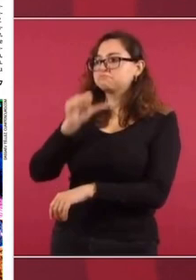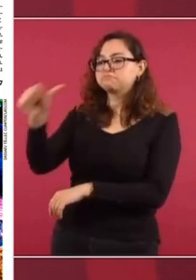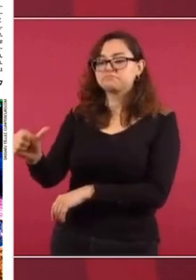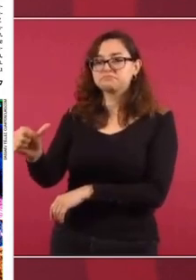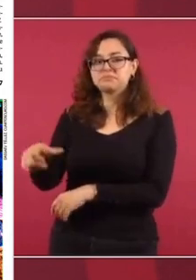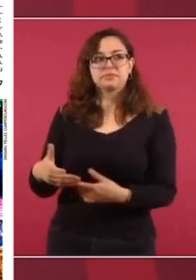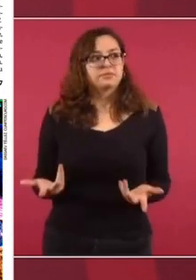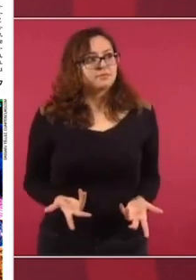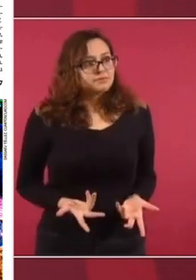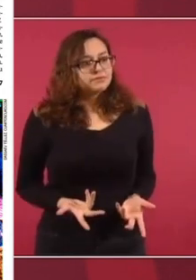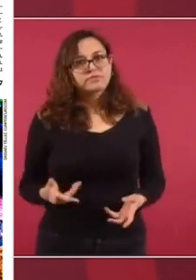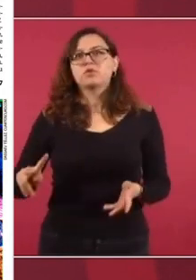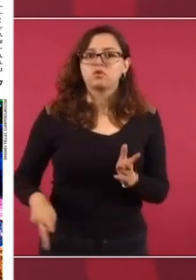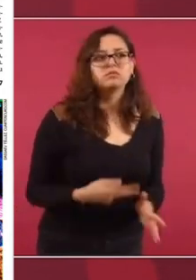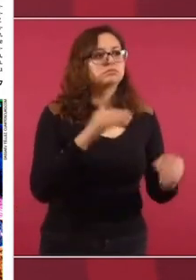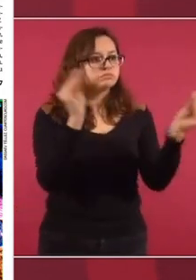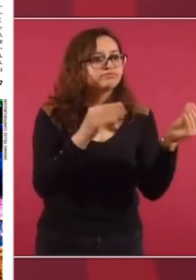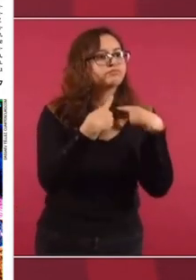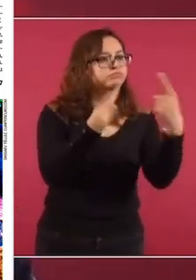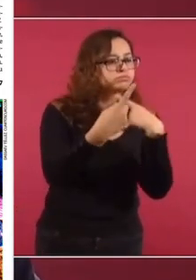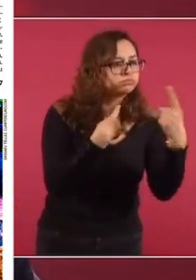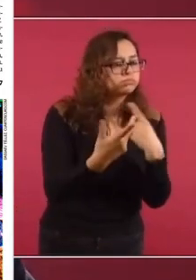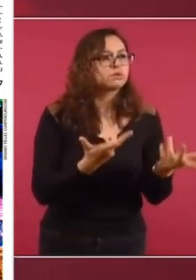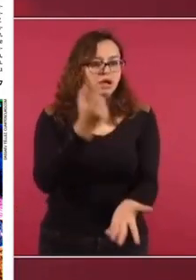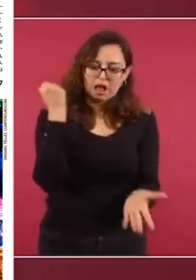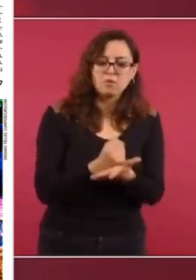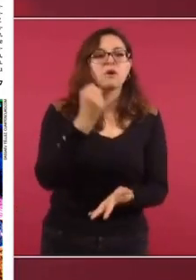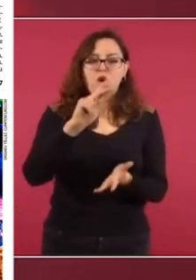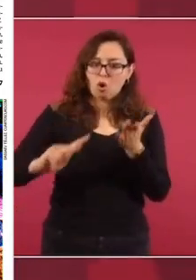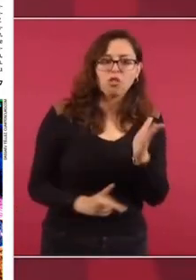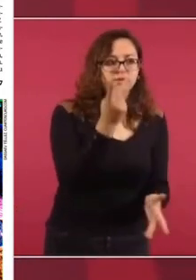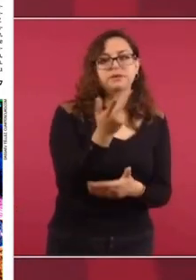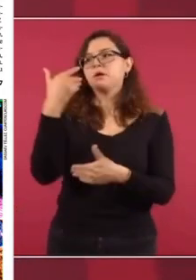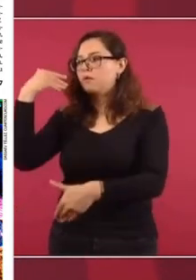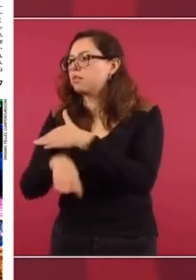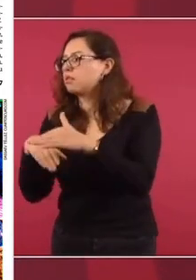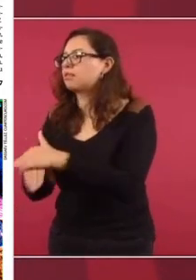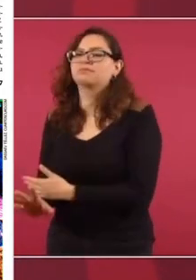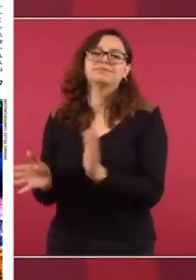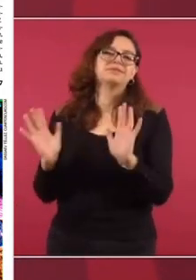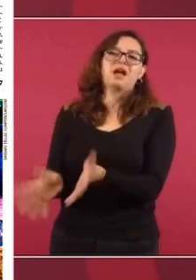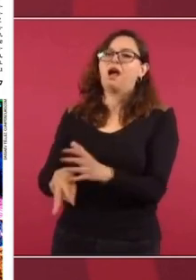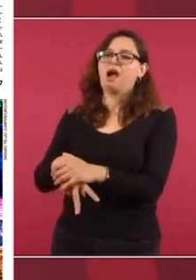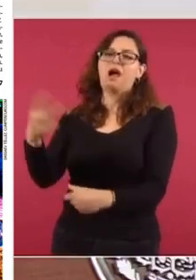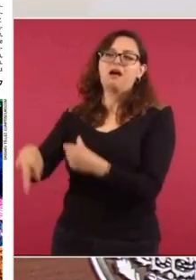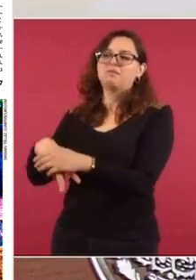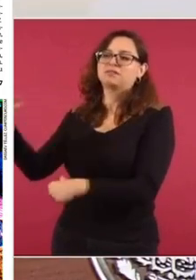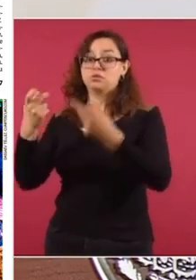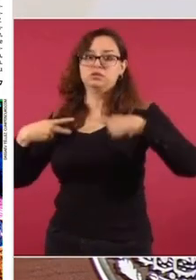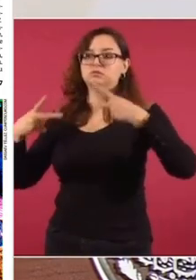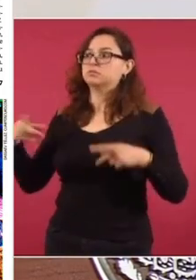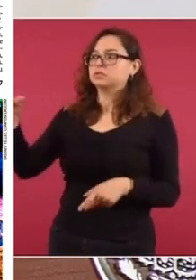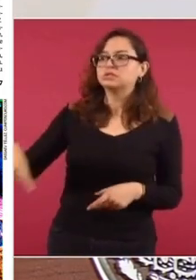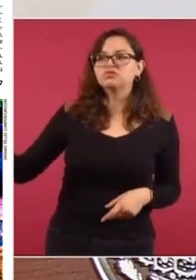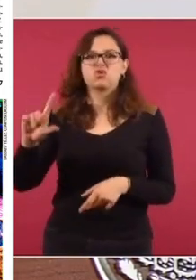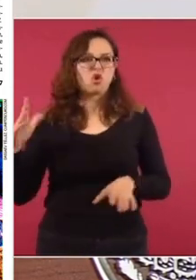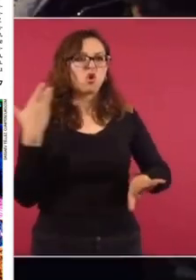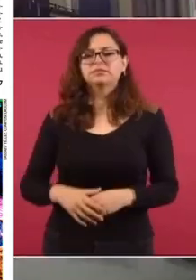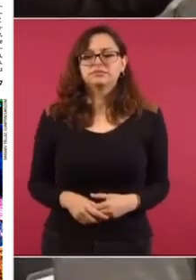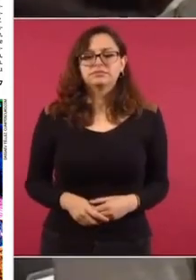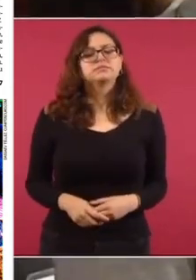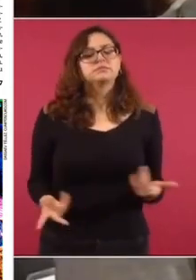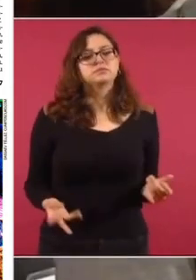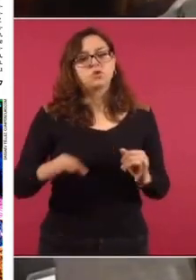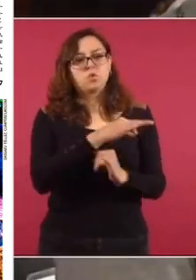cuando se autorizaron, pues ya no se encontró nada. Al contrario, hubo resistencias de ciertos grupos de pobladores a la presencia del ejército.